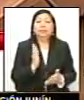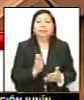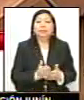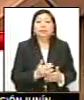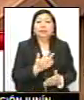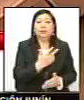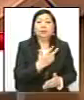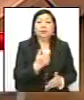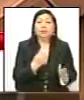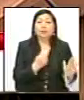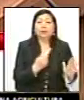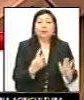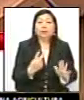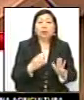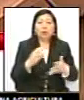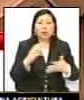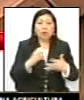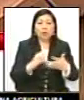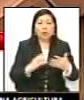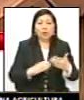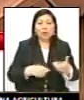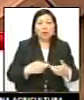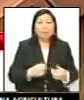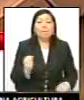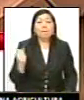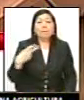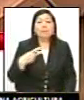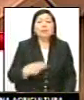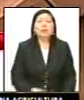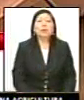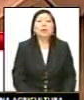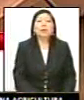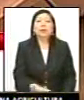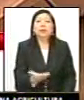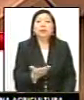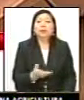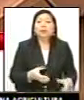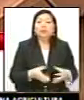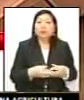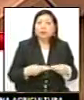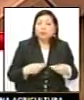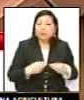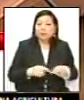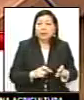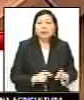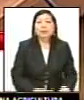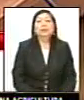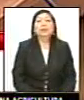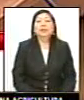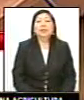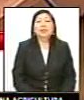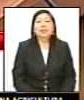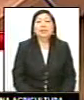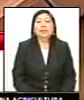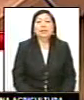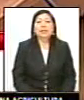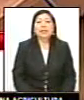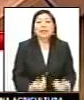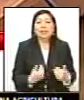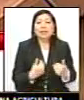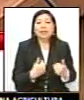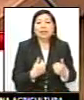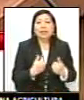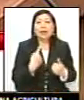artículo 377 del Código Penal. Segunda, solicitar a la Comisión Permanente el otorgamiento del plazo investigatorio